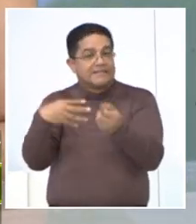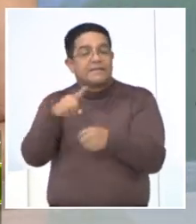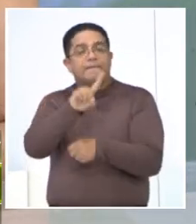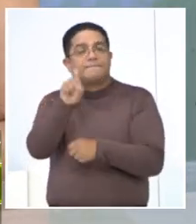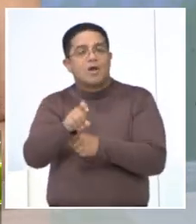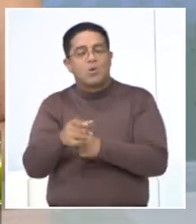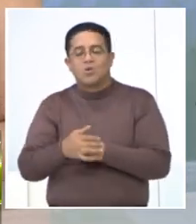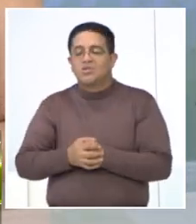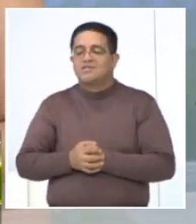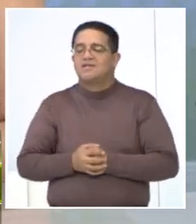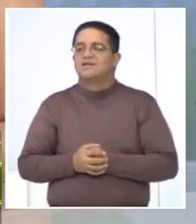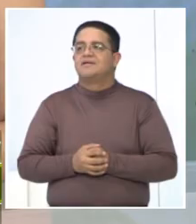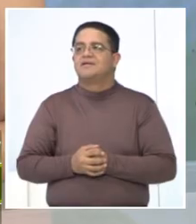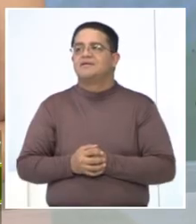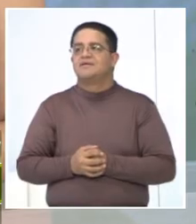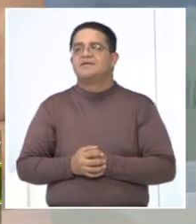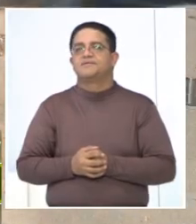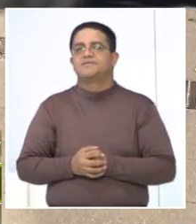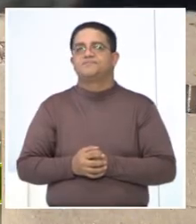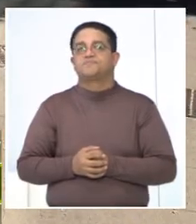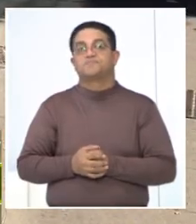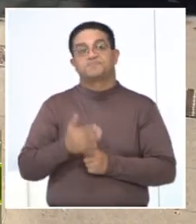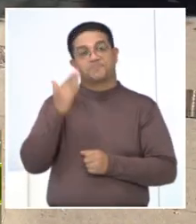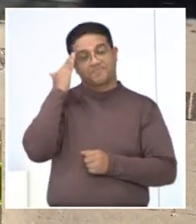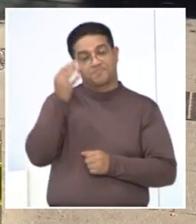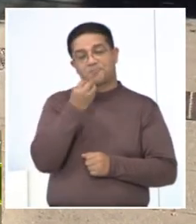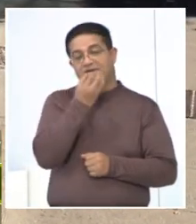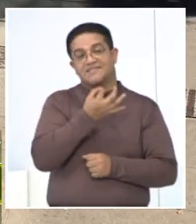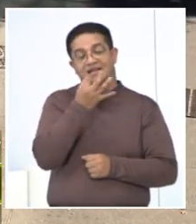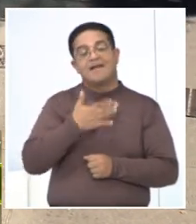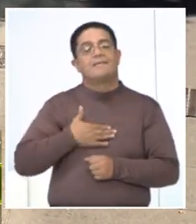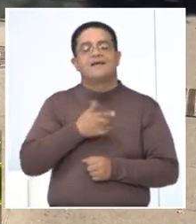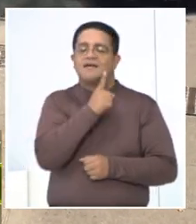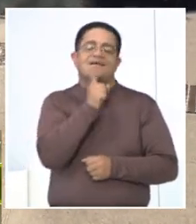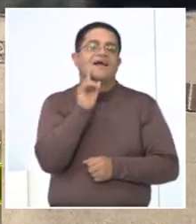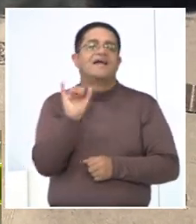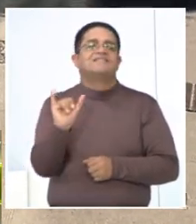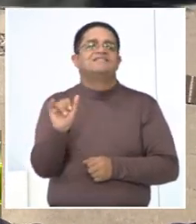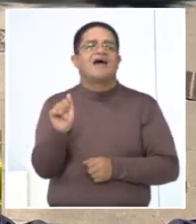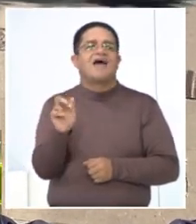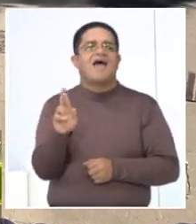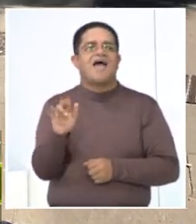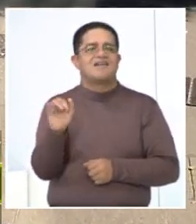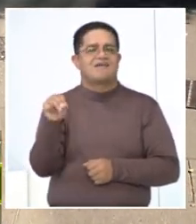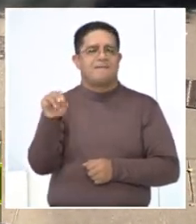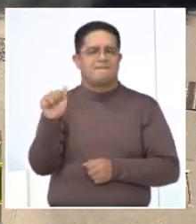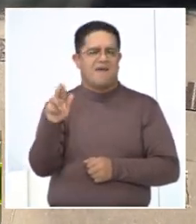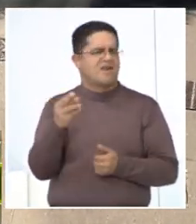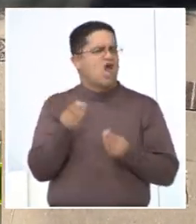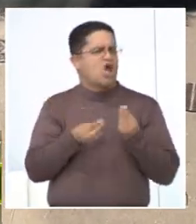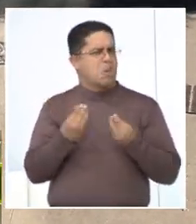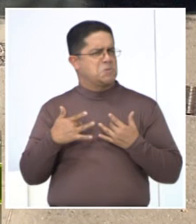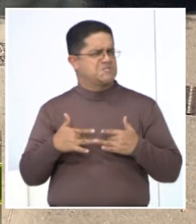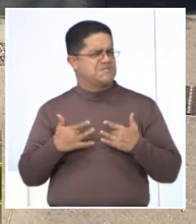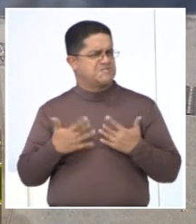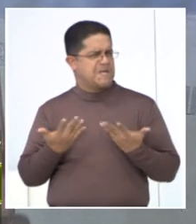redes sociales. Buenas tardes, mi nombre es Yarimar Romero. ¿Cuáles son los síntomas de la enfermedad